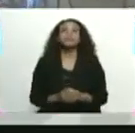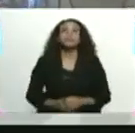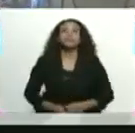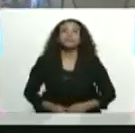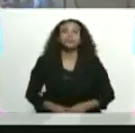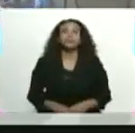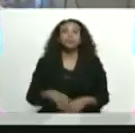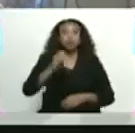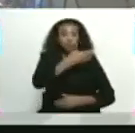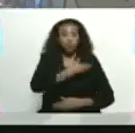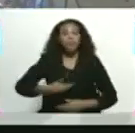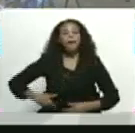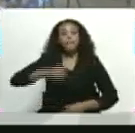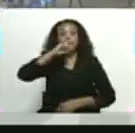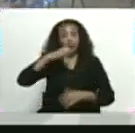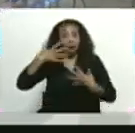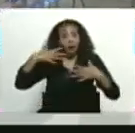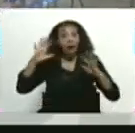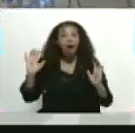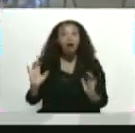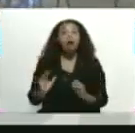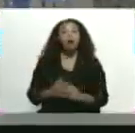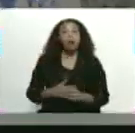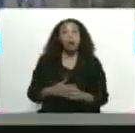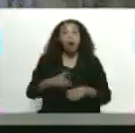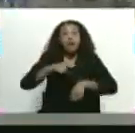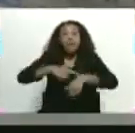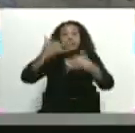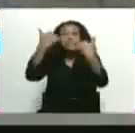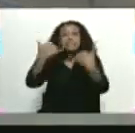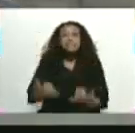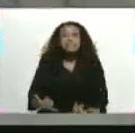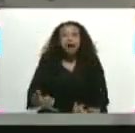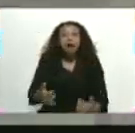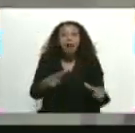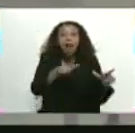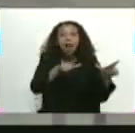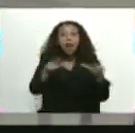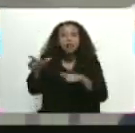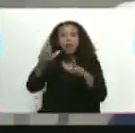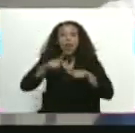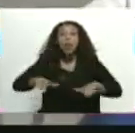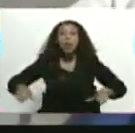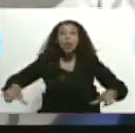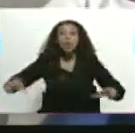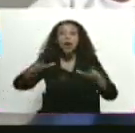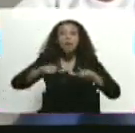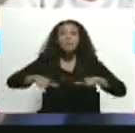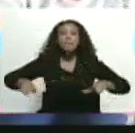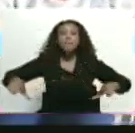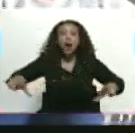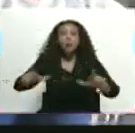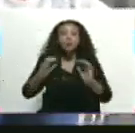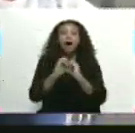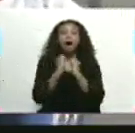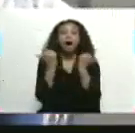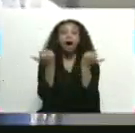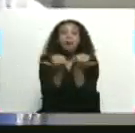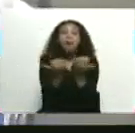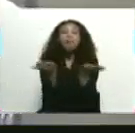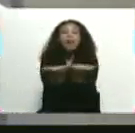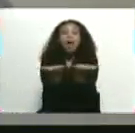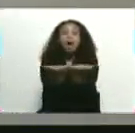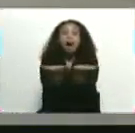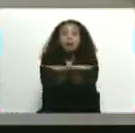Claro, señor presidente, claro que sí. En este momento estamos aquí en el espacio donde están